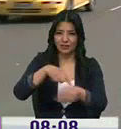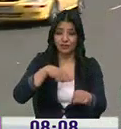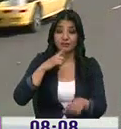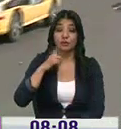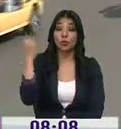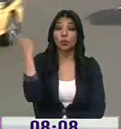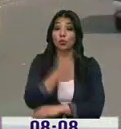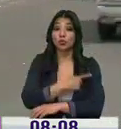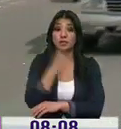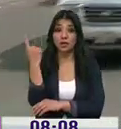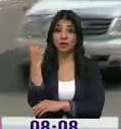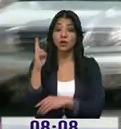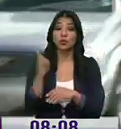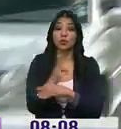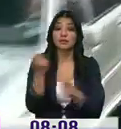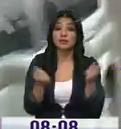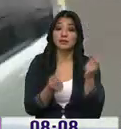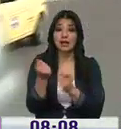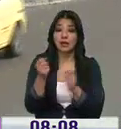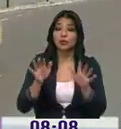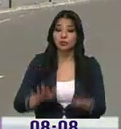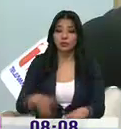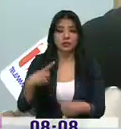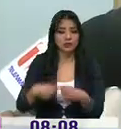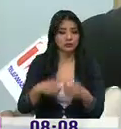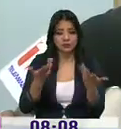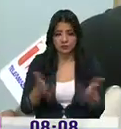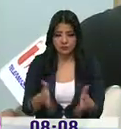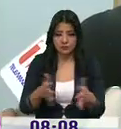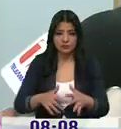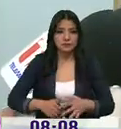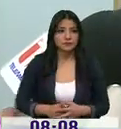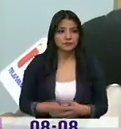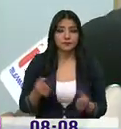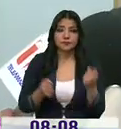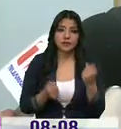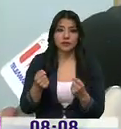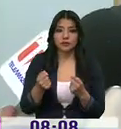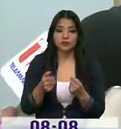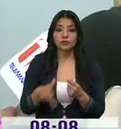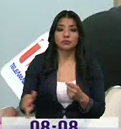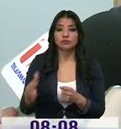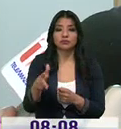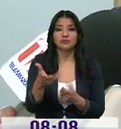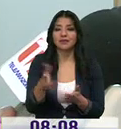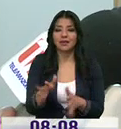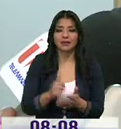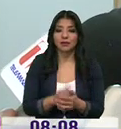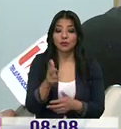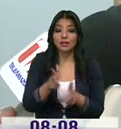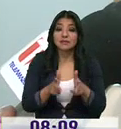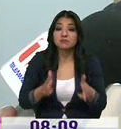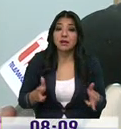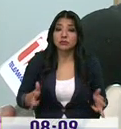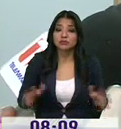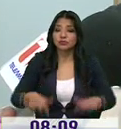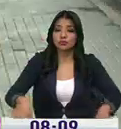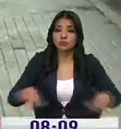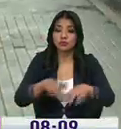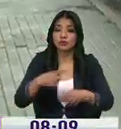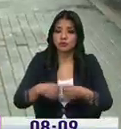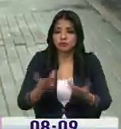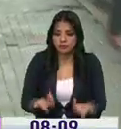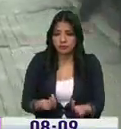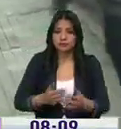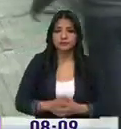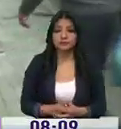horas el uso del automóvil en las vías. Que los vehículos no salgan de su hogar y no ocupen un espacio en la ciudad. Recuerde que el